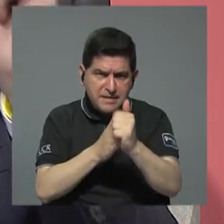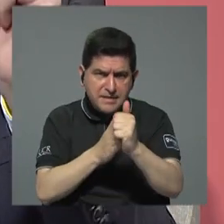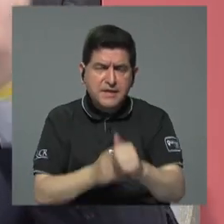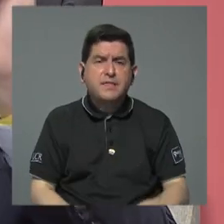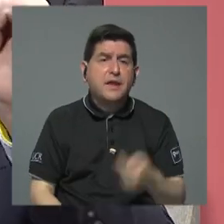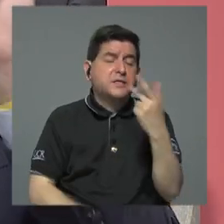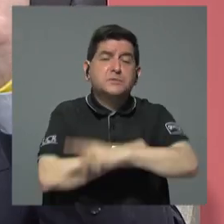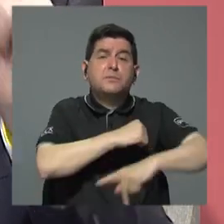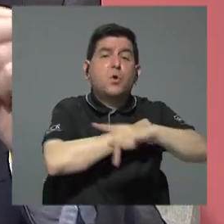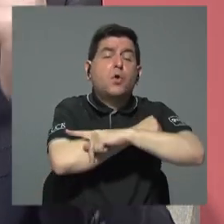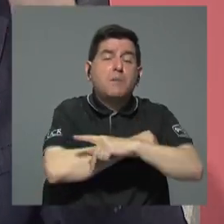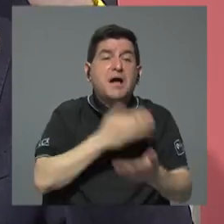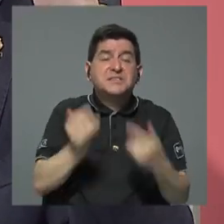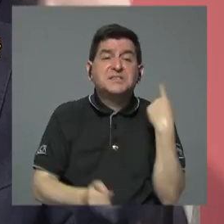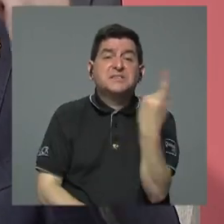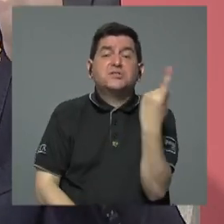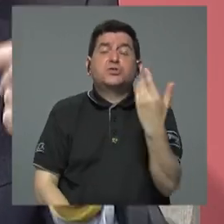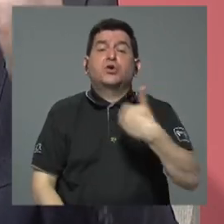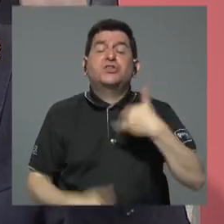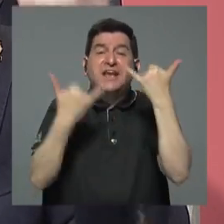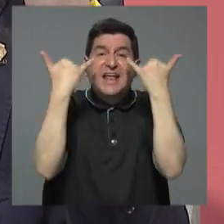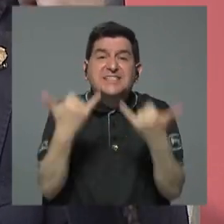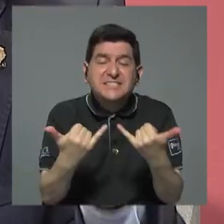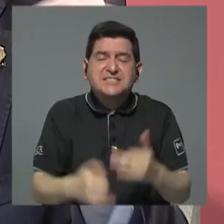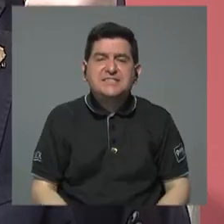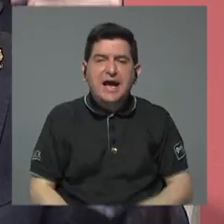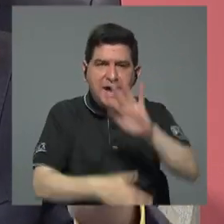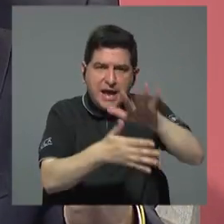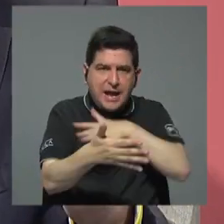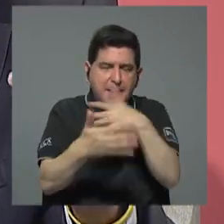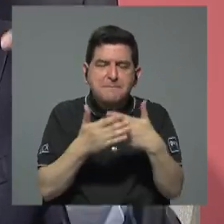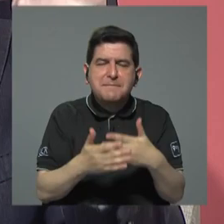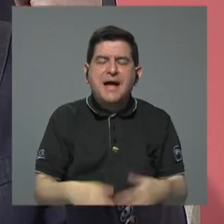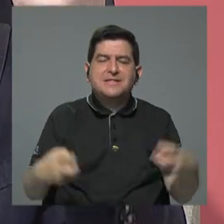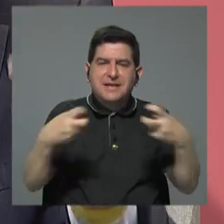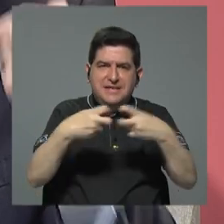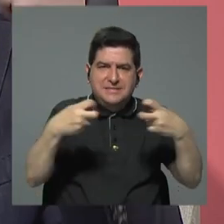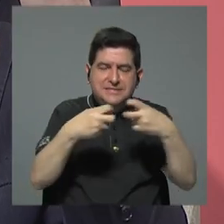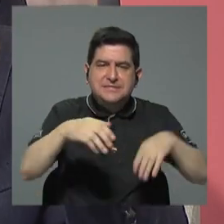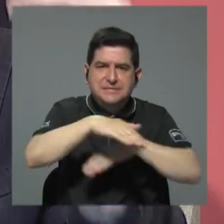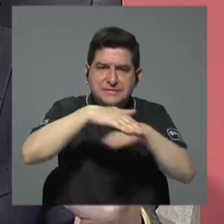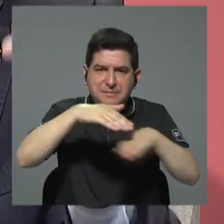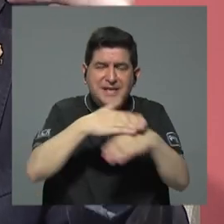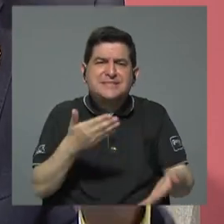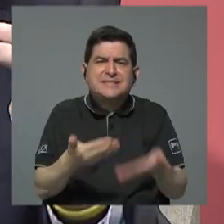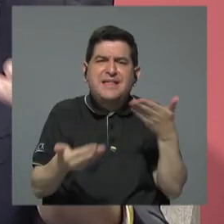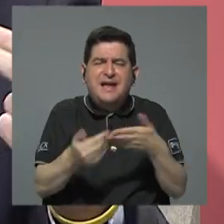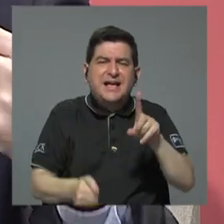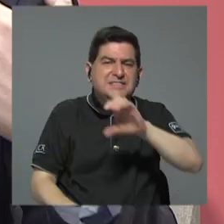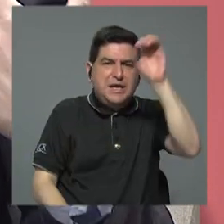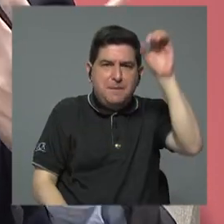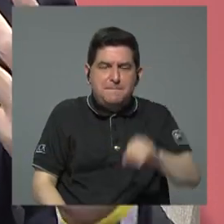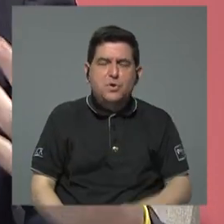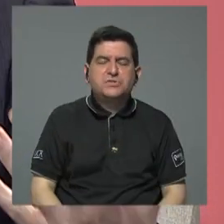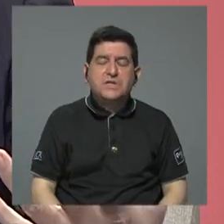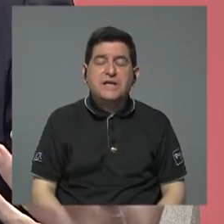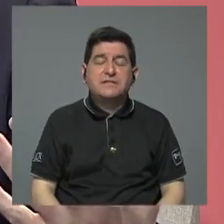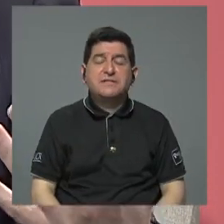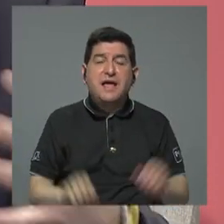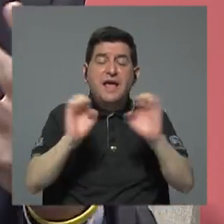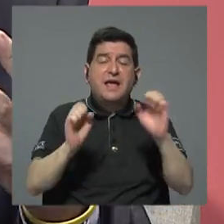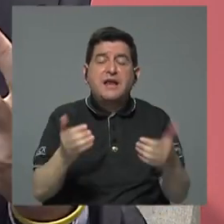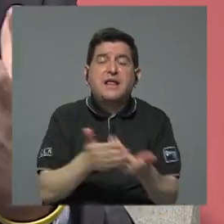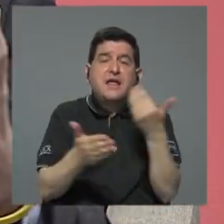de los pocos países, si no el único, que tiene ya una matriz eléctrica basada prácticamente al 100% en fuentes